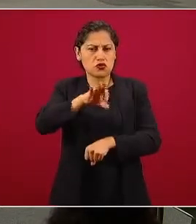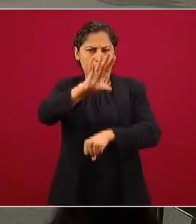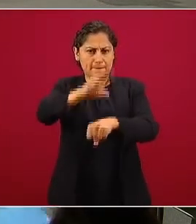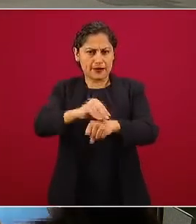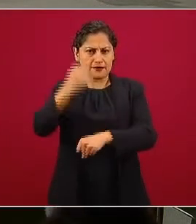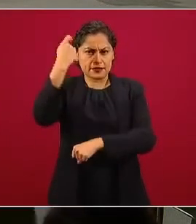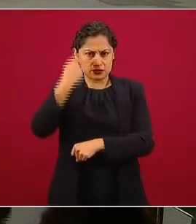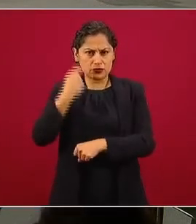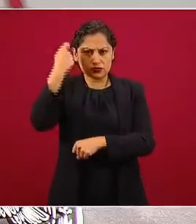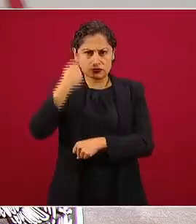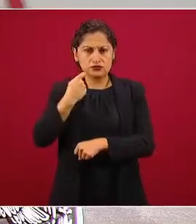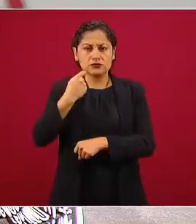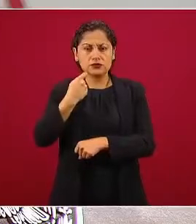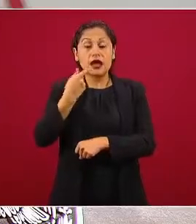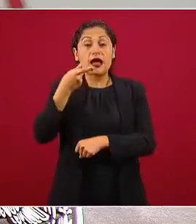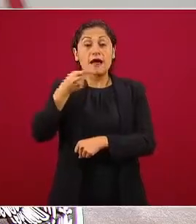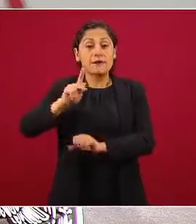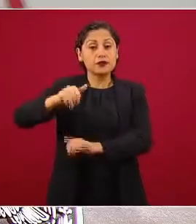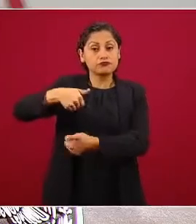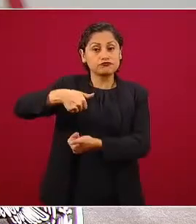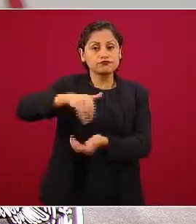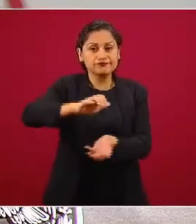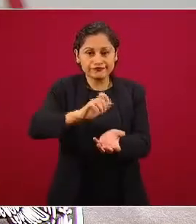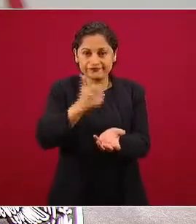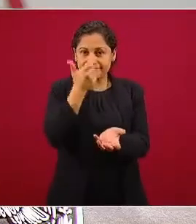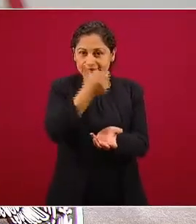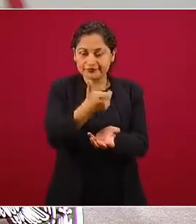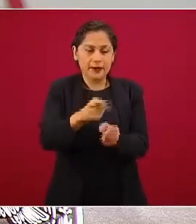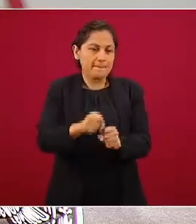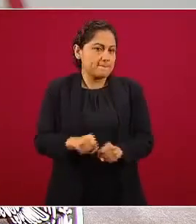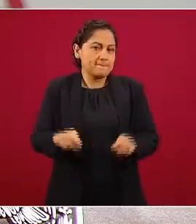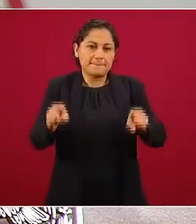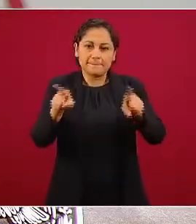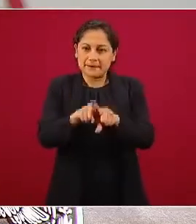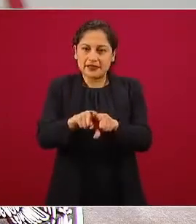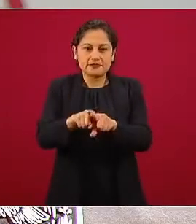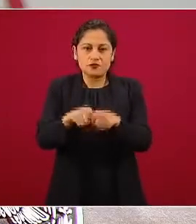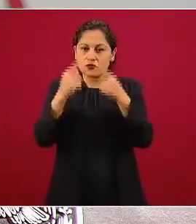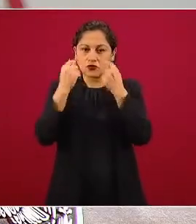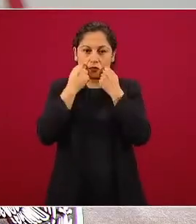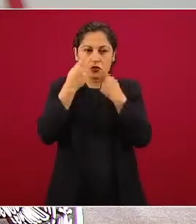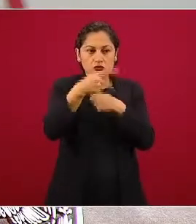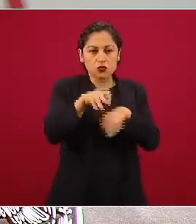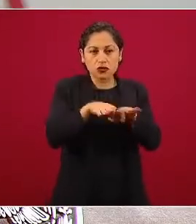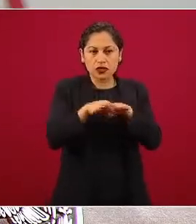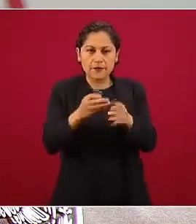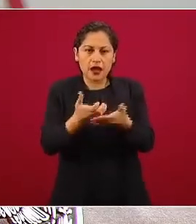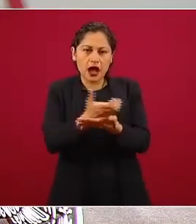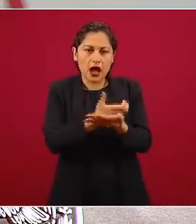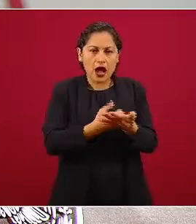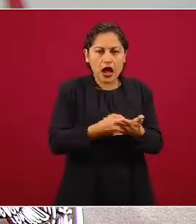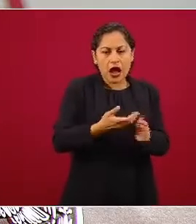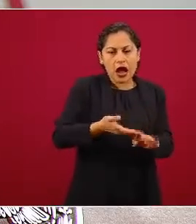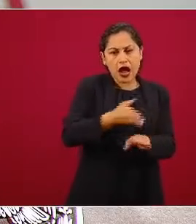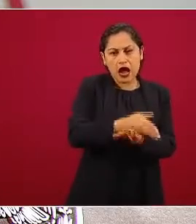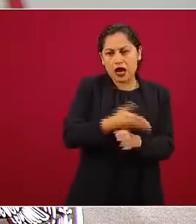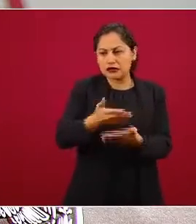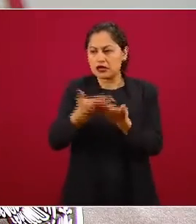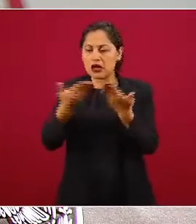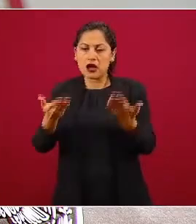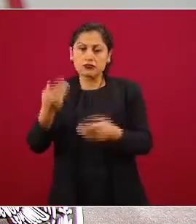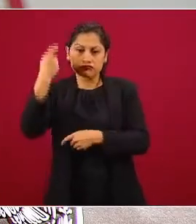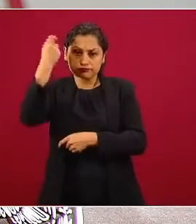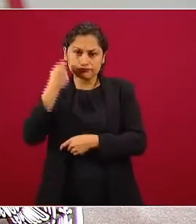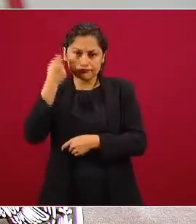monto garantizado es el mismo independientemente de cuál es el salario de las personas. A partir de esta reforma pasarán dos cosas: no